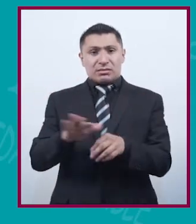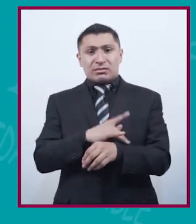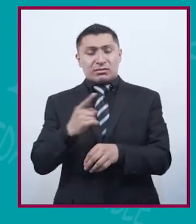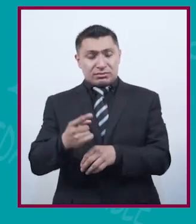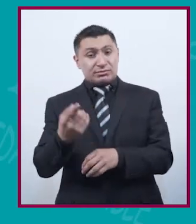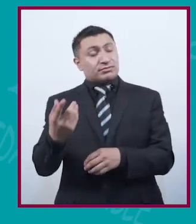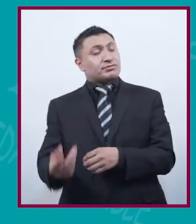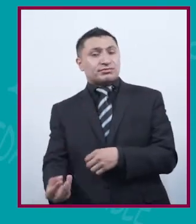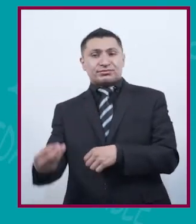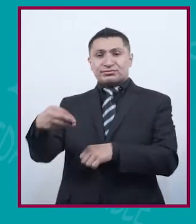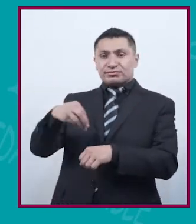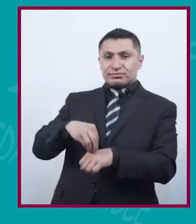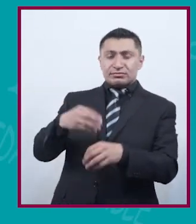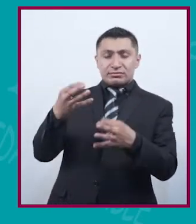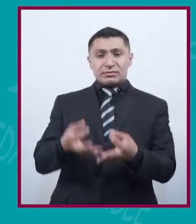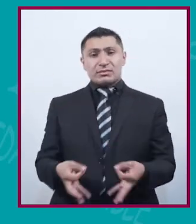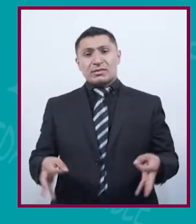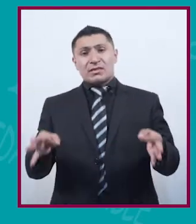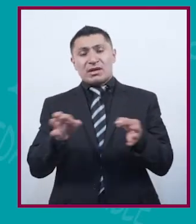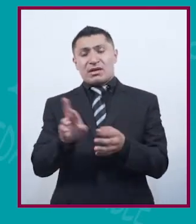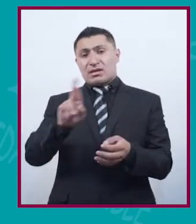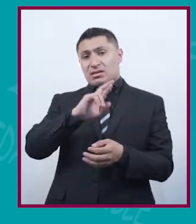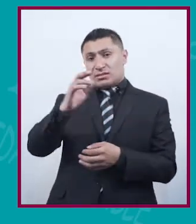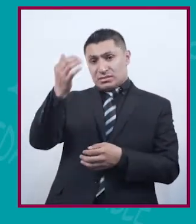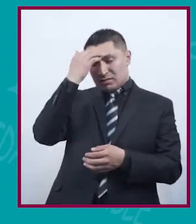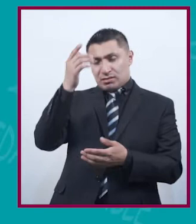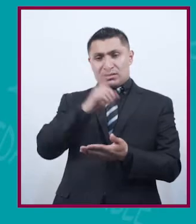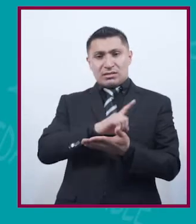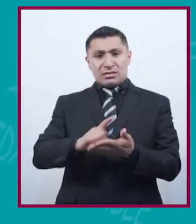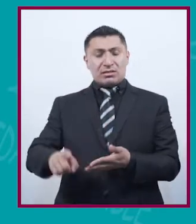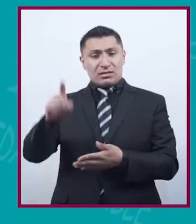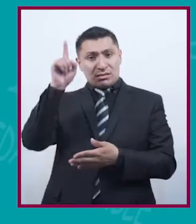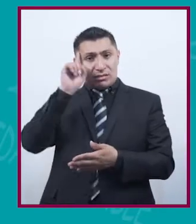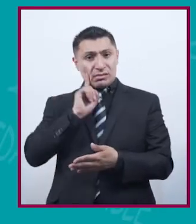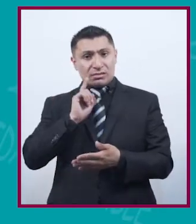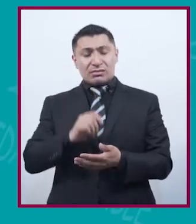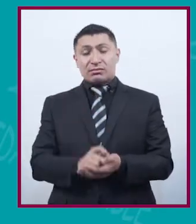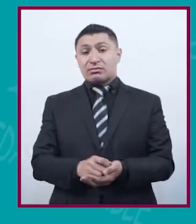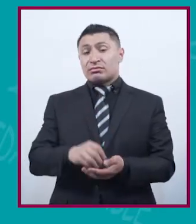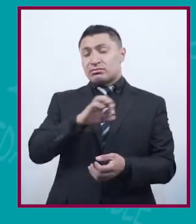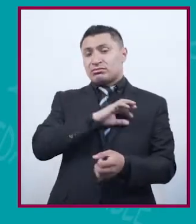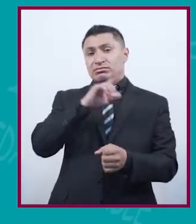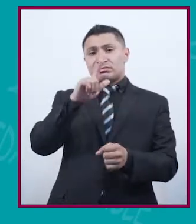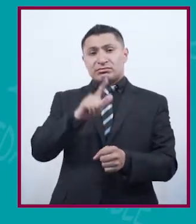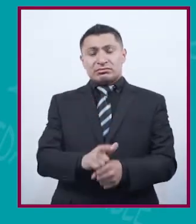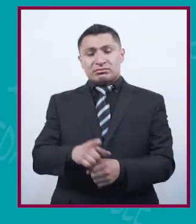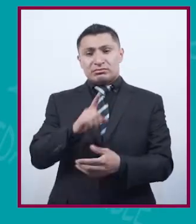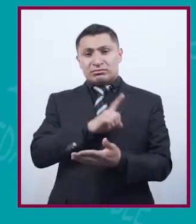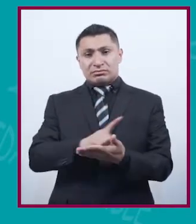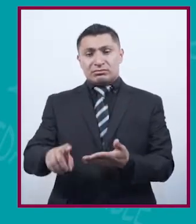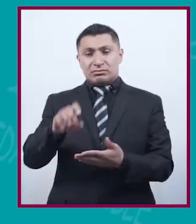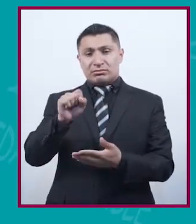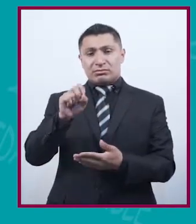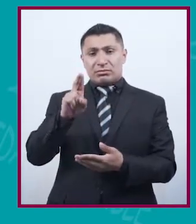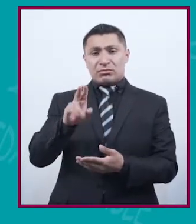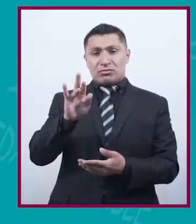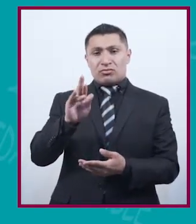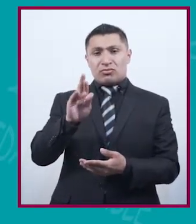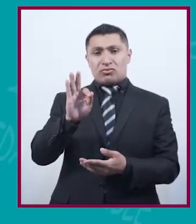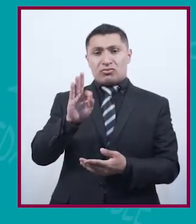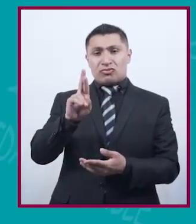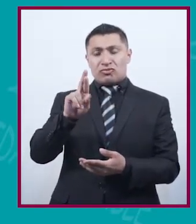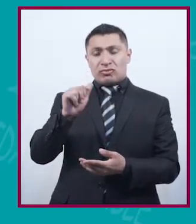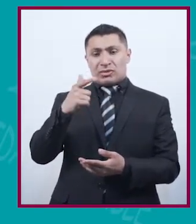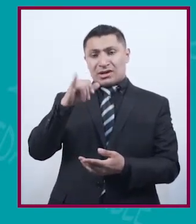va a reivindicar la importancia del reconocimiento de los derechos de las mujeres, específicamente el derecho al sufragio. Hablan también